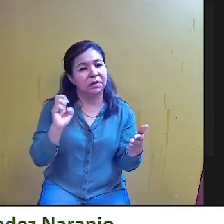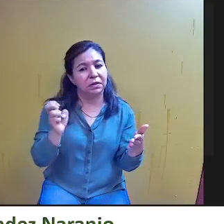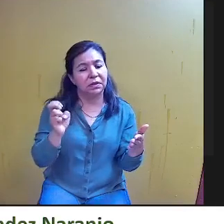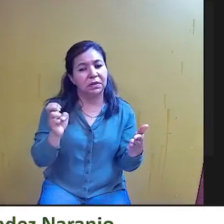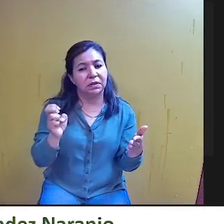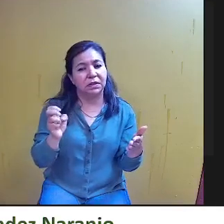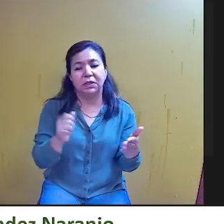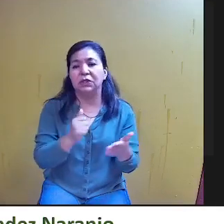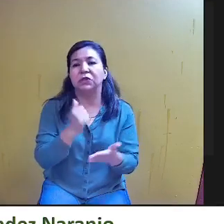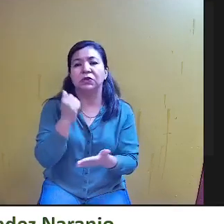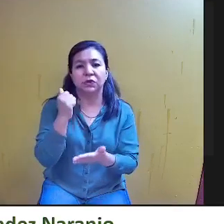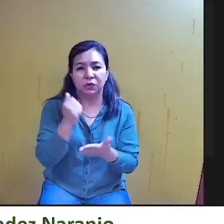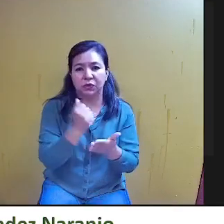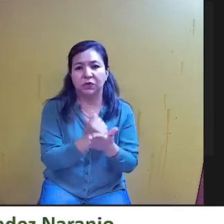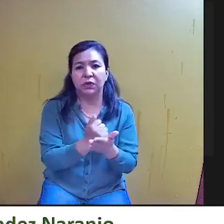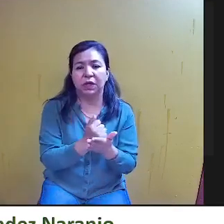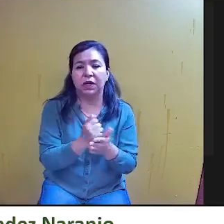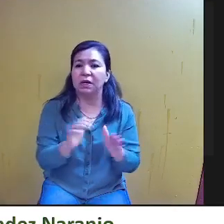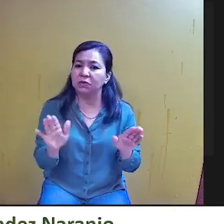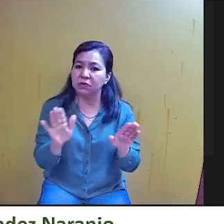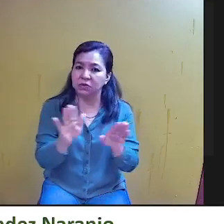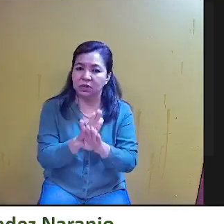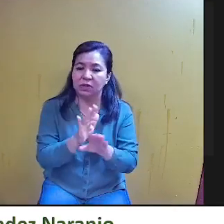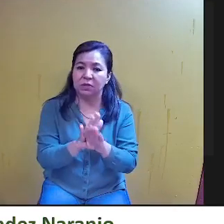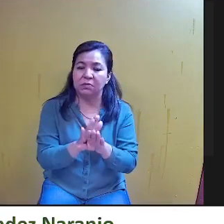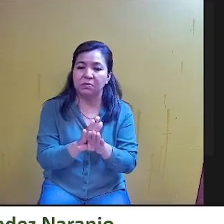el procedimiento de modificación estatutaria.